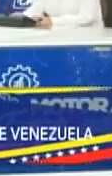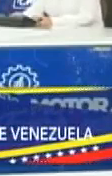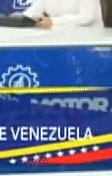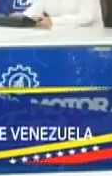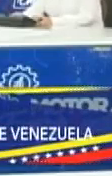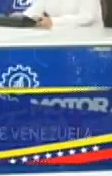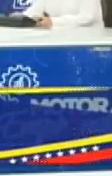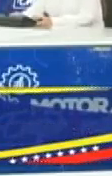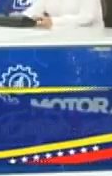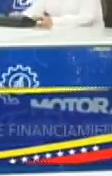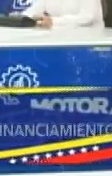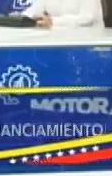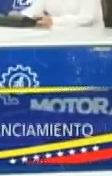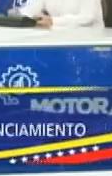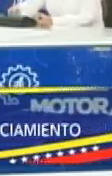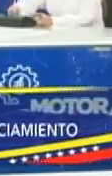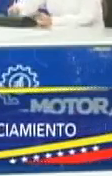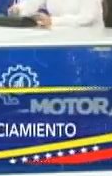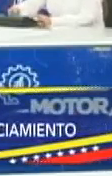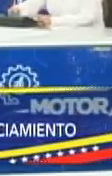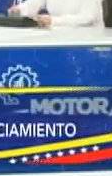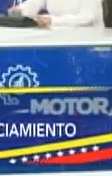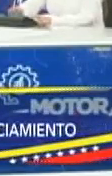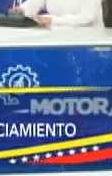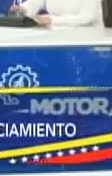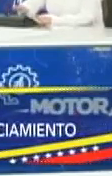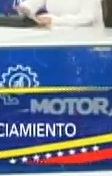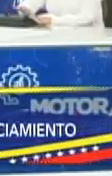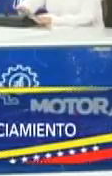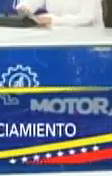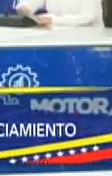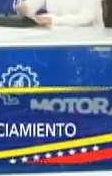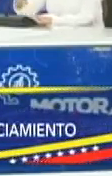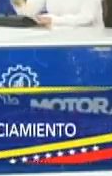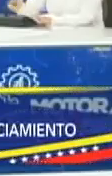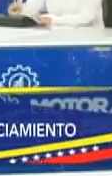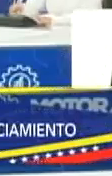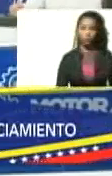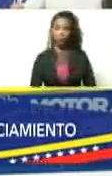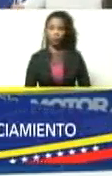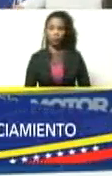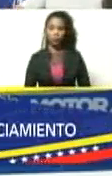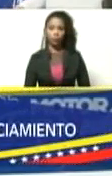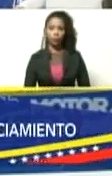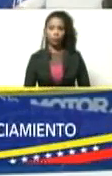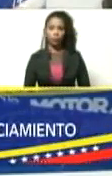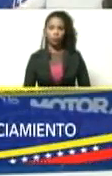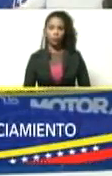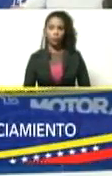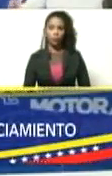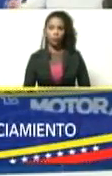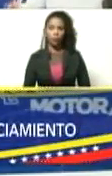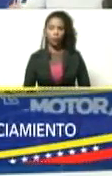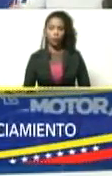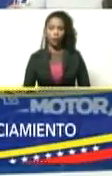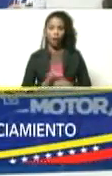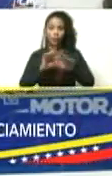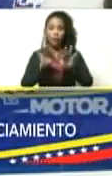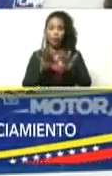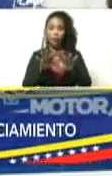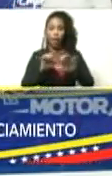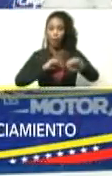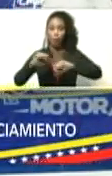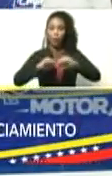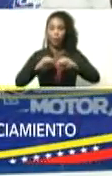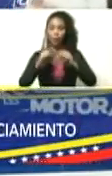a todos los invitados, invitadas, al viceministro Ricardo Sánchez, al secretario del